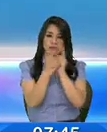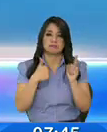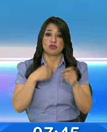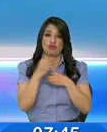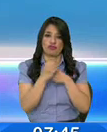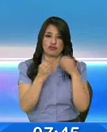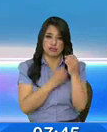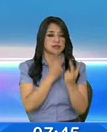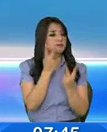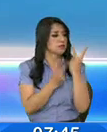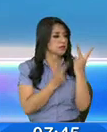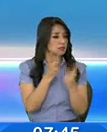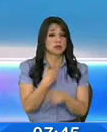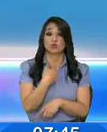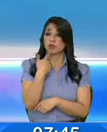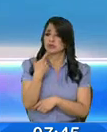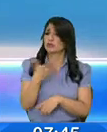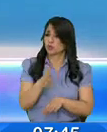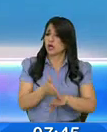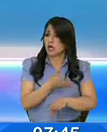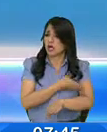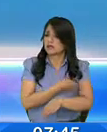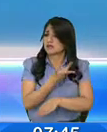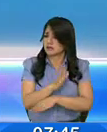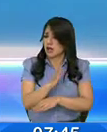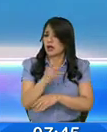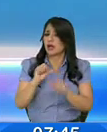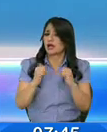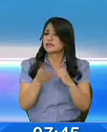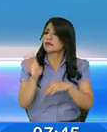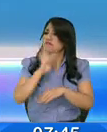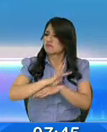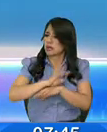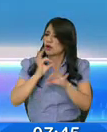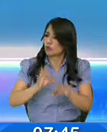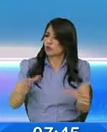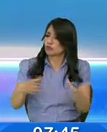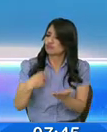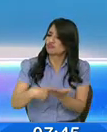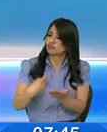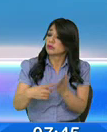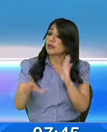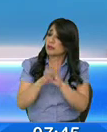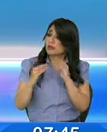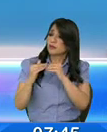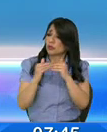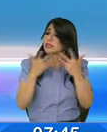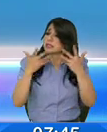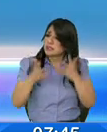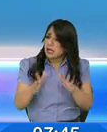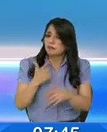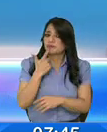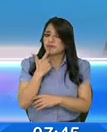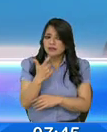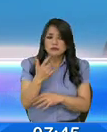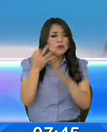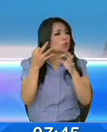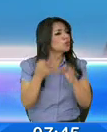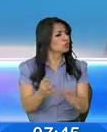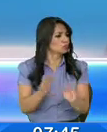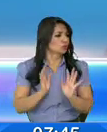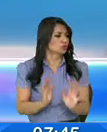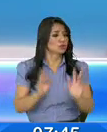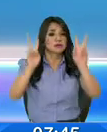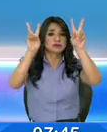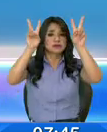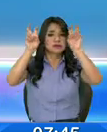yo le manifesté que yo ya tuve una intervención en la asamblea nacional cuando se discute el código la democracia cuando esto que estamos hablando de